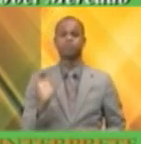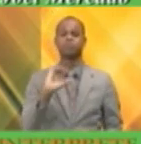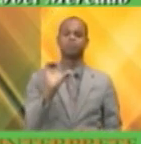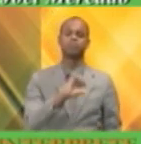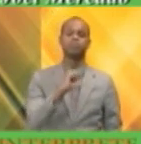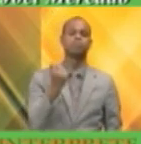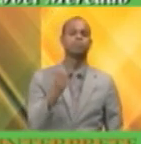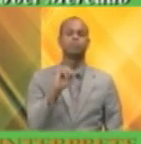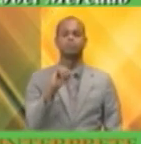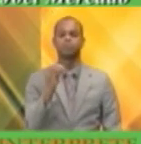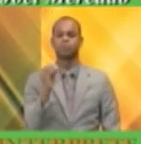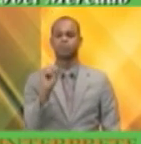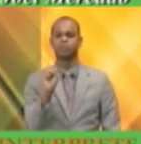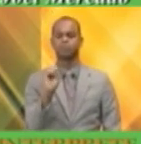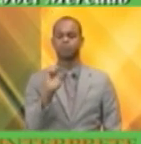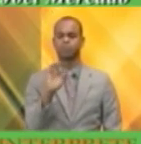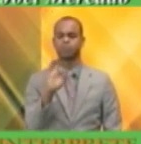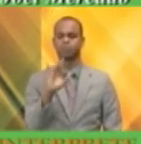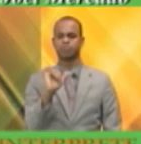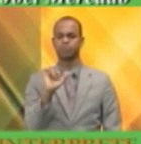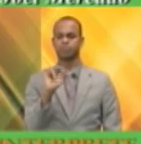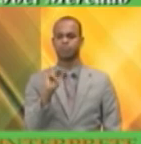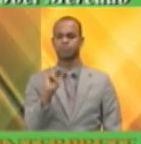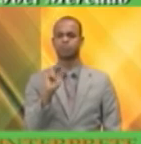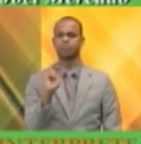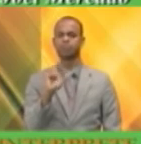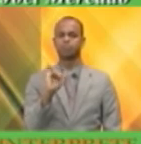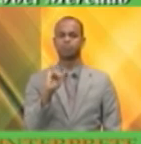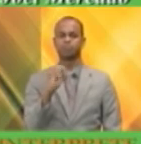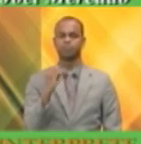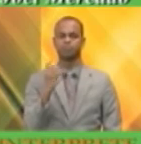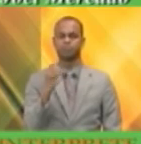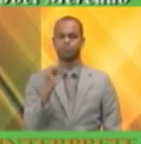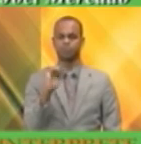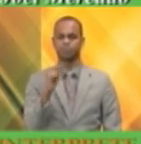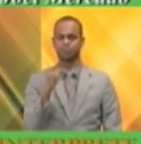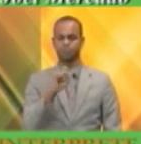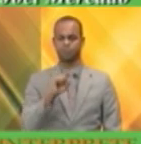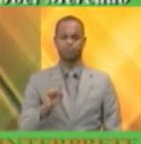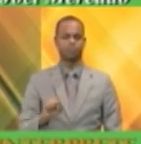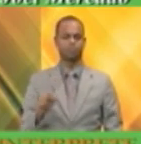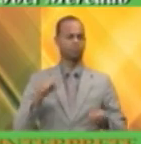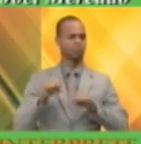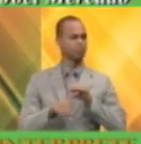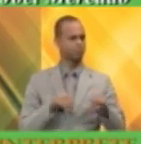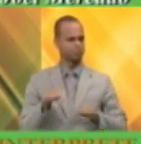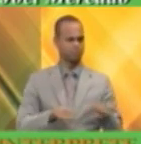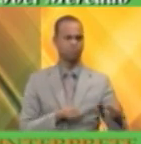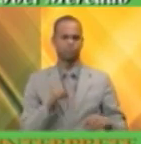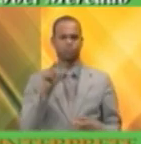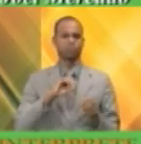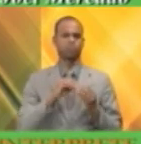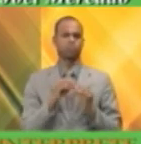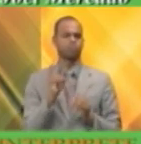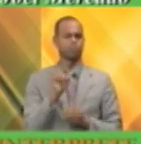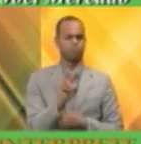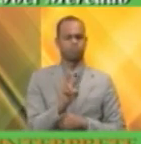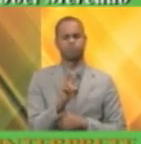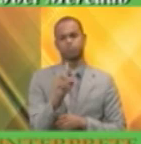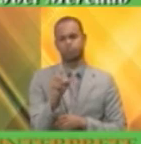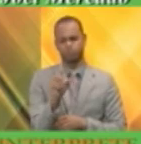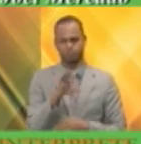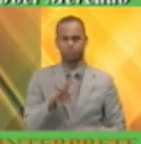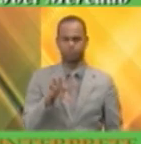Fran Rodríguez, este es ciclista, está rankeado como en el número 21, más o